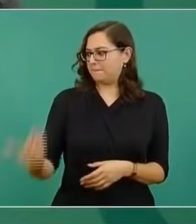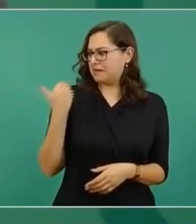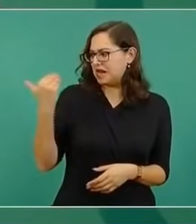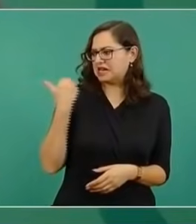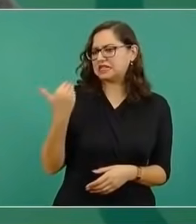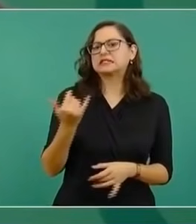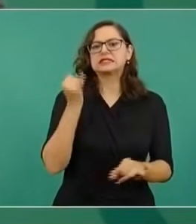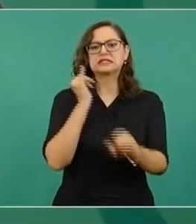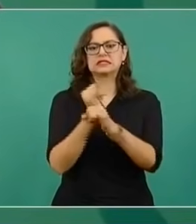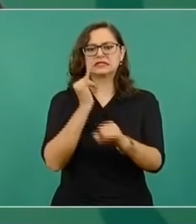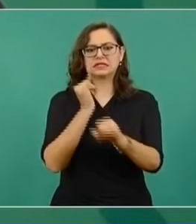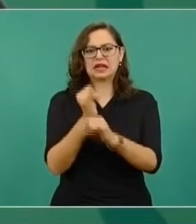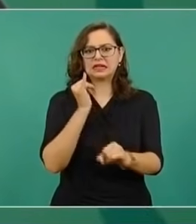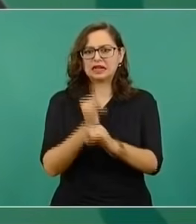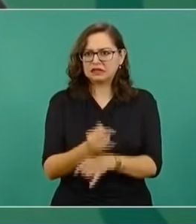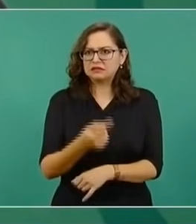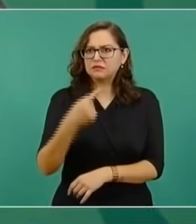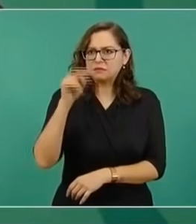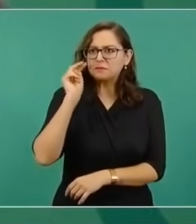igual